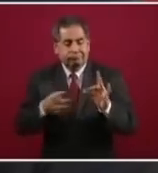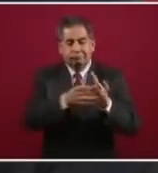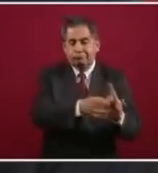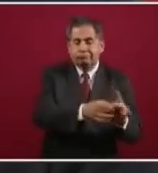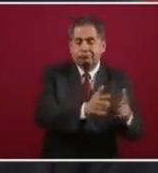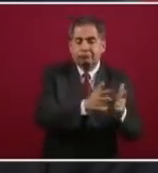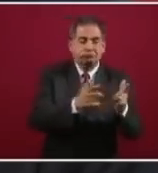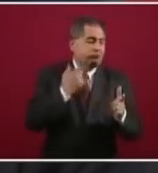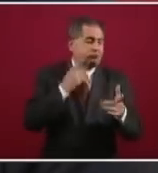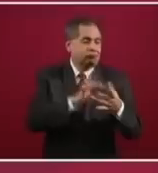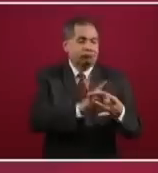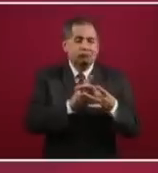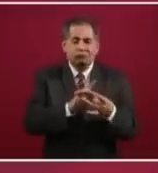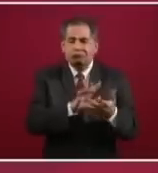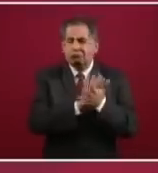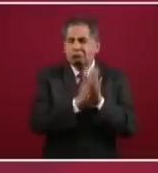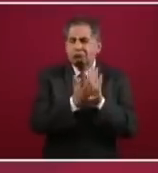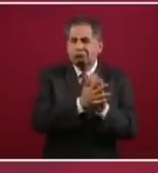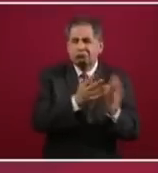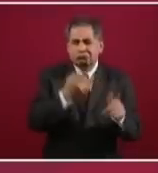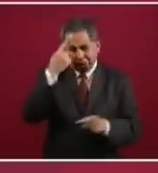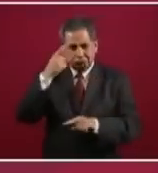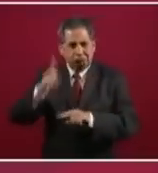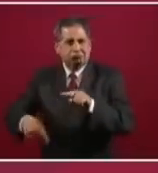con el gobierno